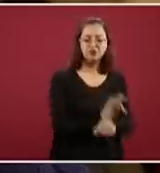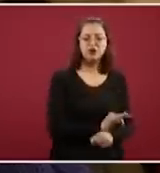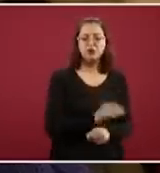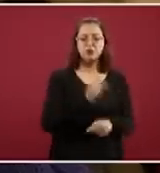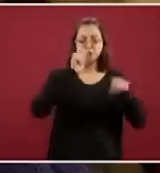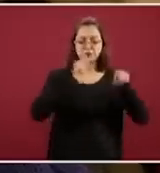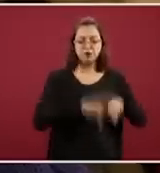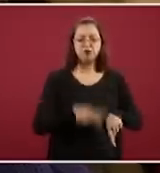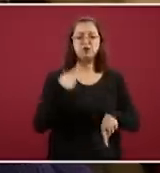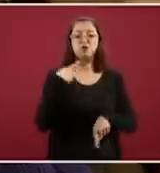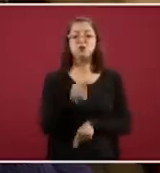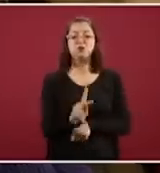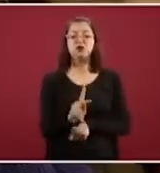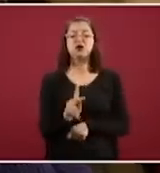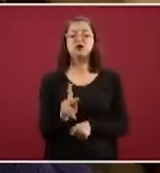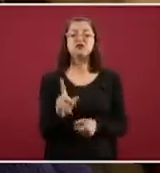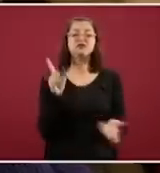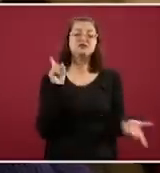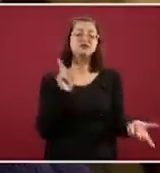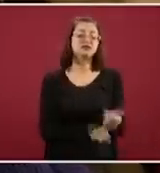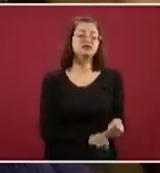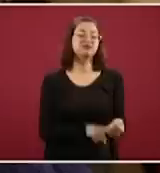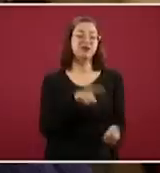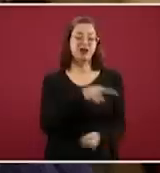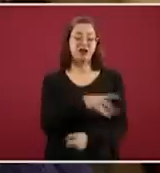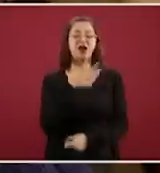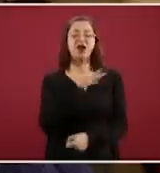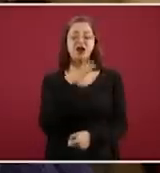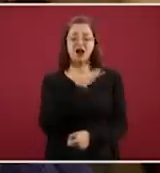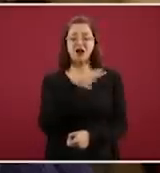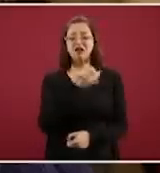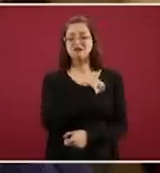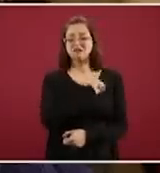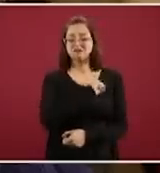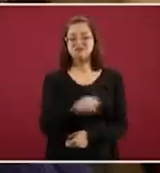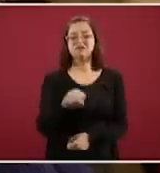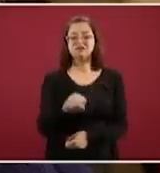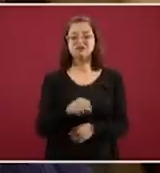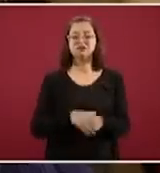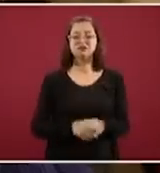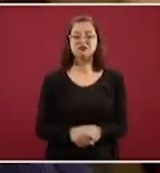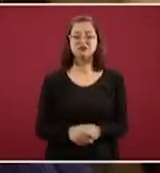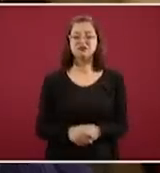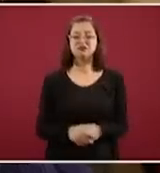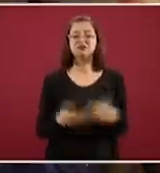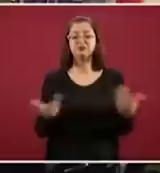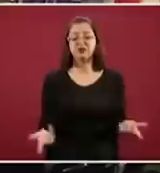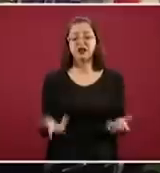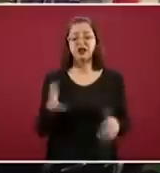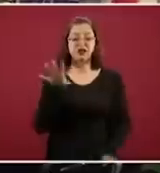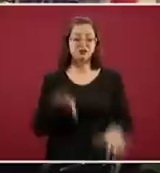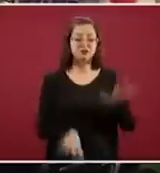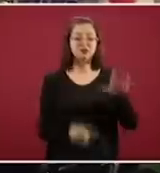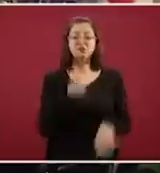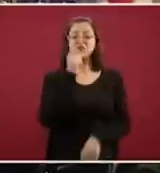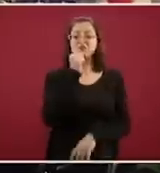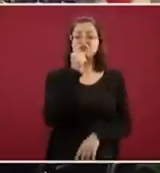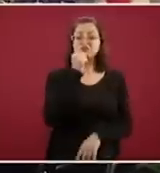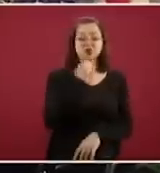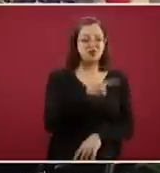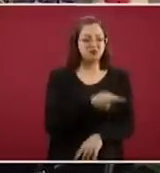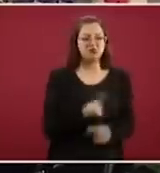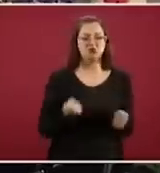sido penetradas por las delincuencias y una vez se hace labor de policía deteniendo personas